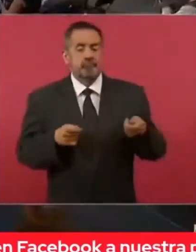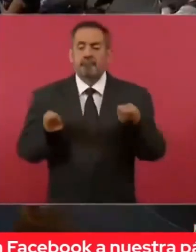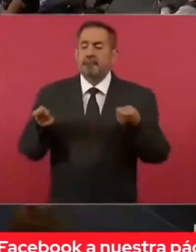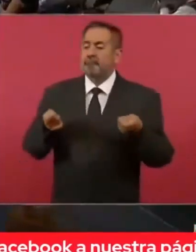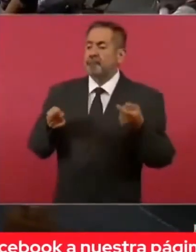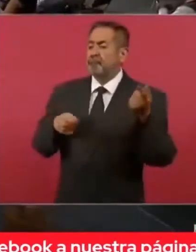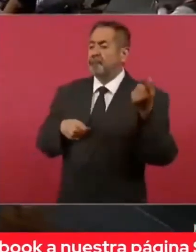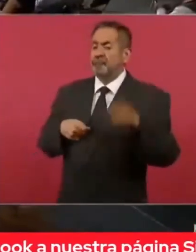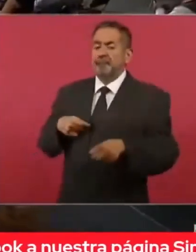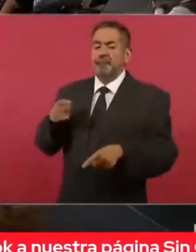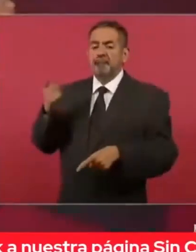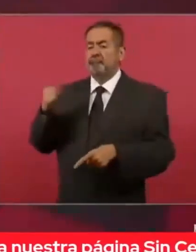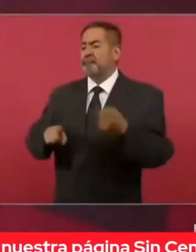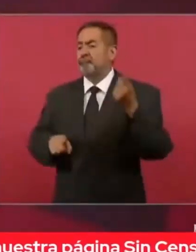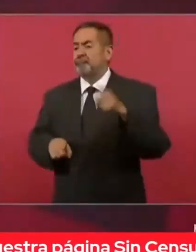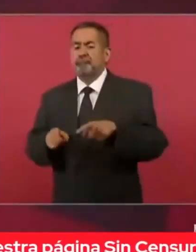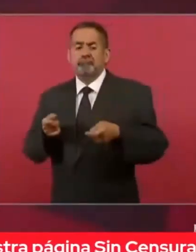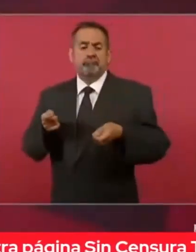mandar